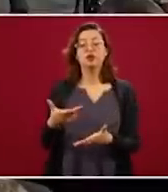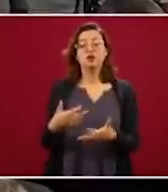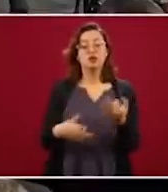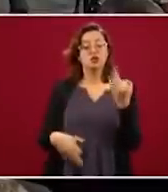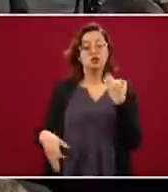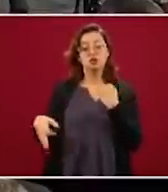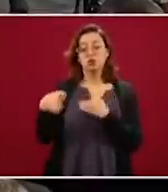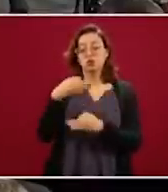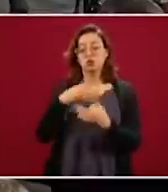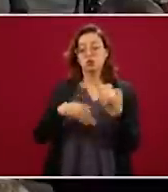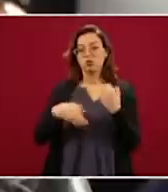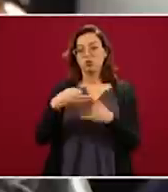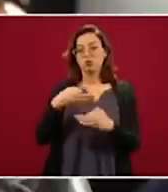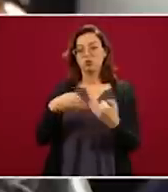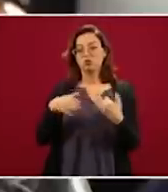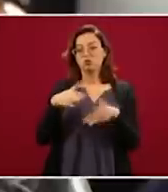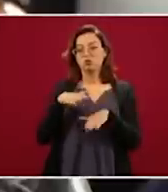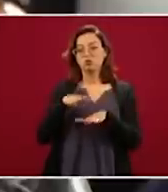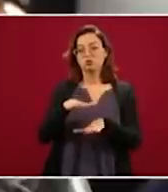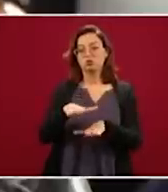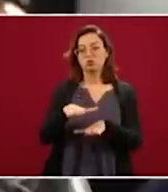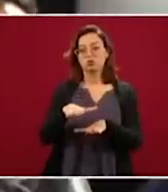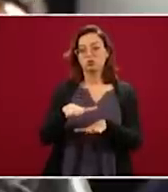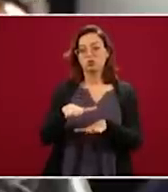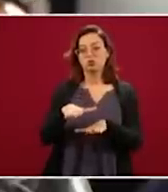todo lo relacionado con